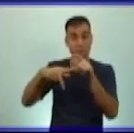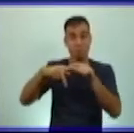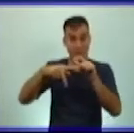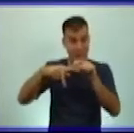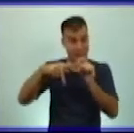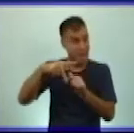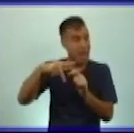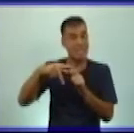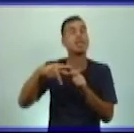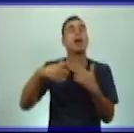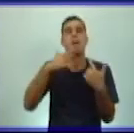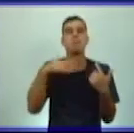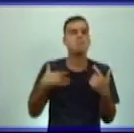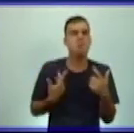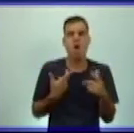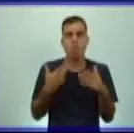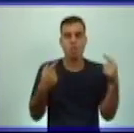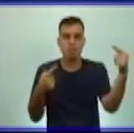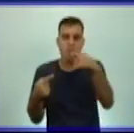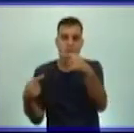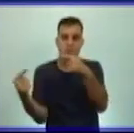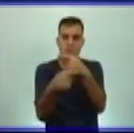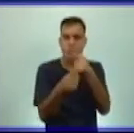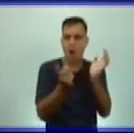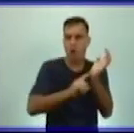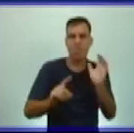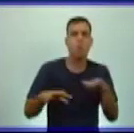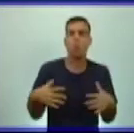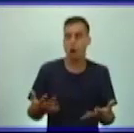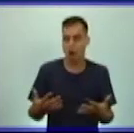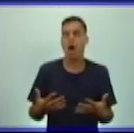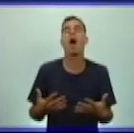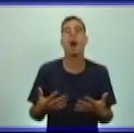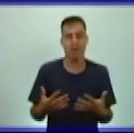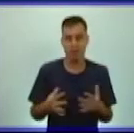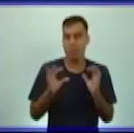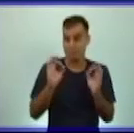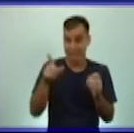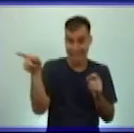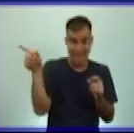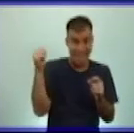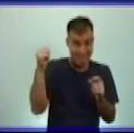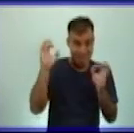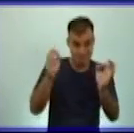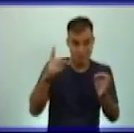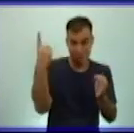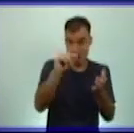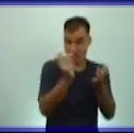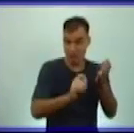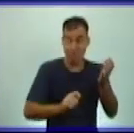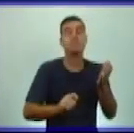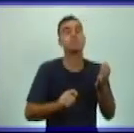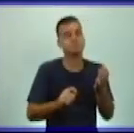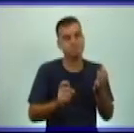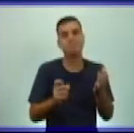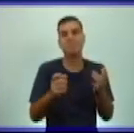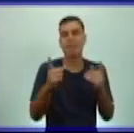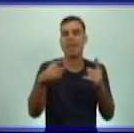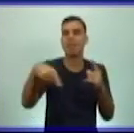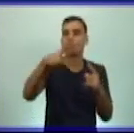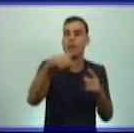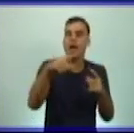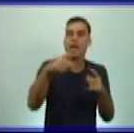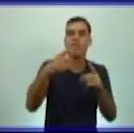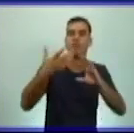corriente inducida. Estos ejercicios siempre tienen este propósito, que usted modele el campo inductor, el